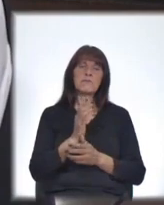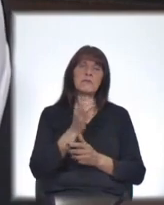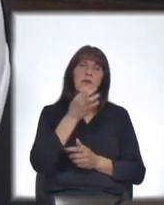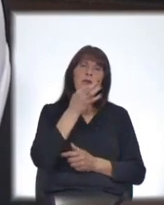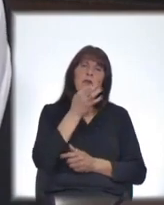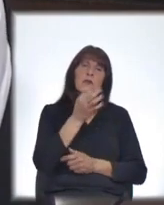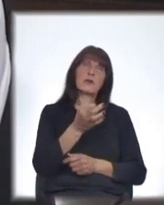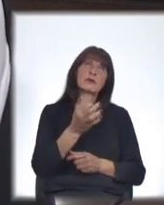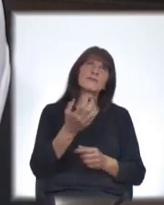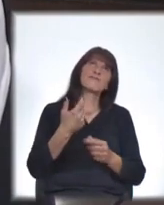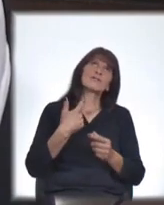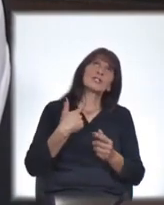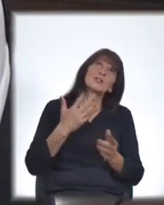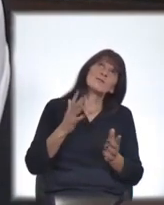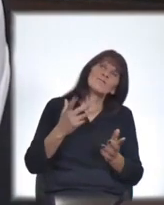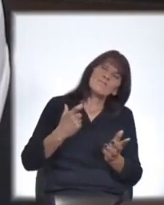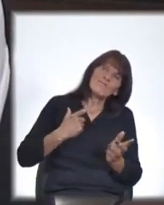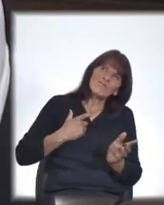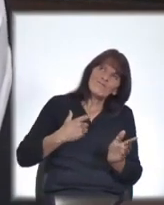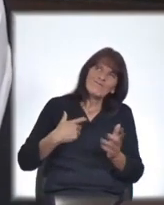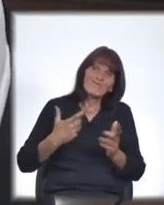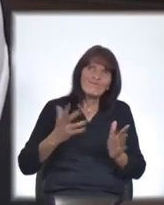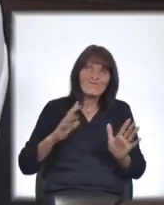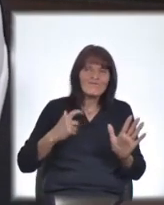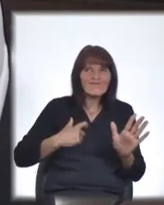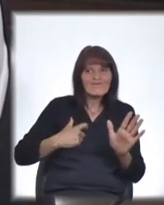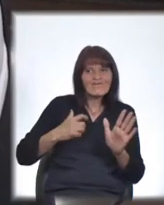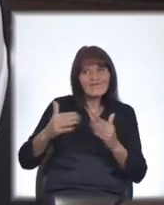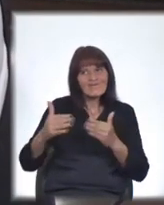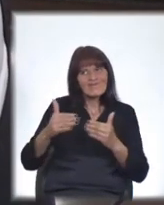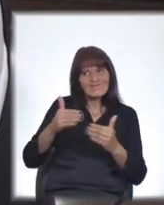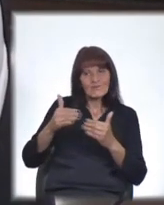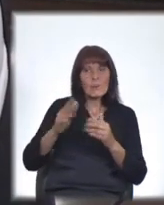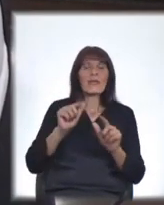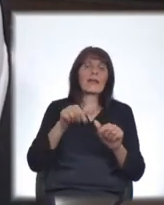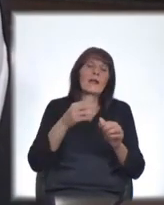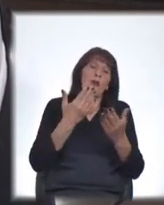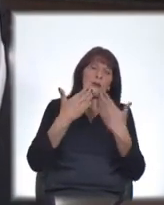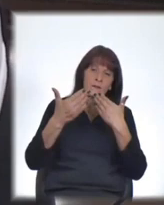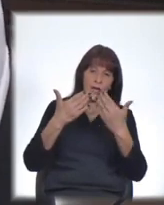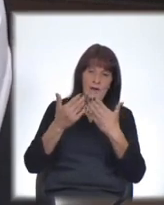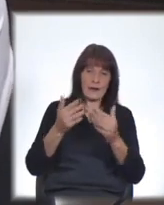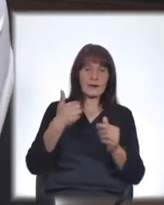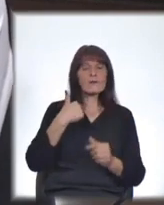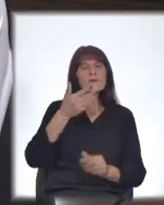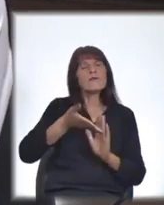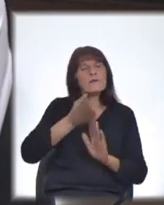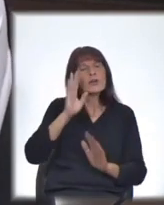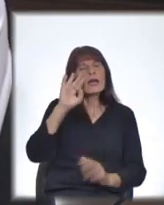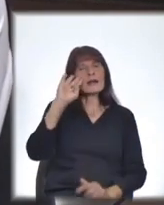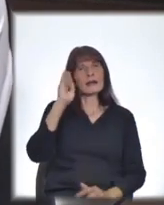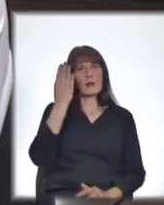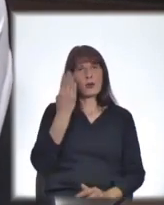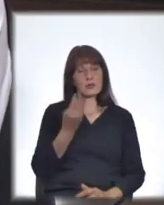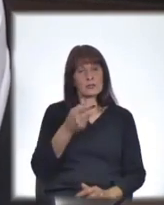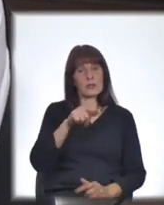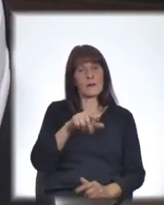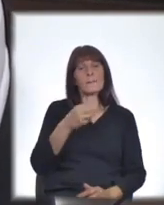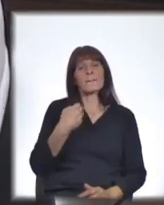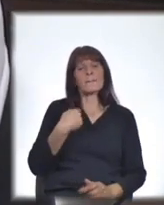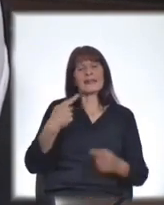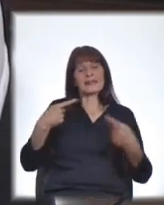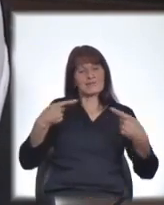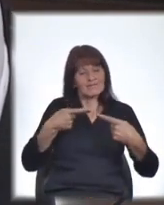aunque discrepo mucho con él, y va a ser parte de mi intervención hoy, voy a reconocer, porque en esa parte no